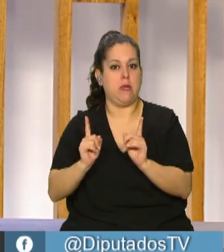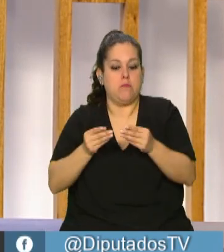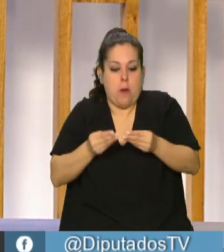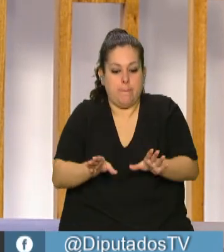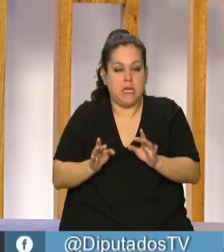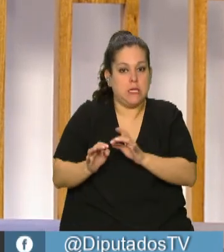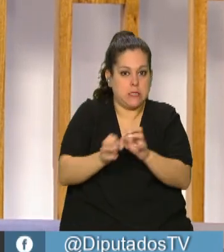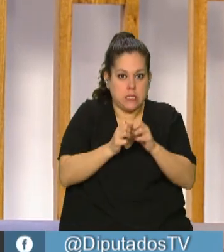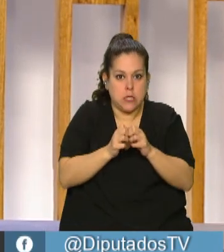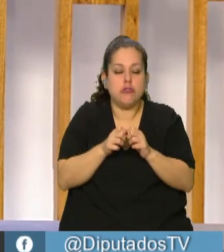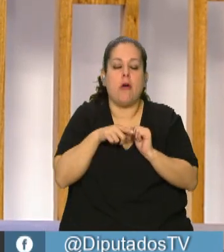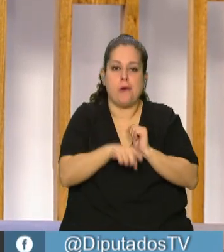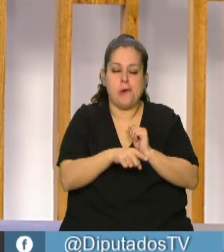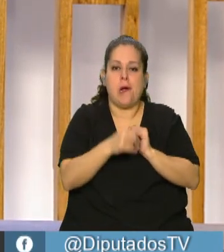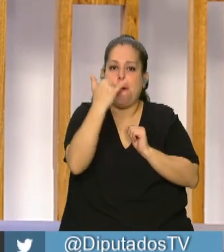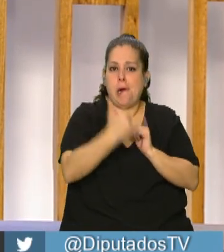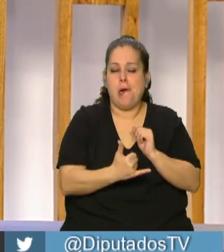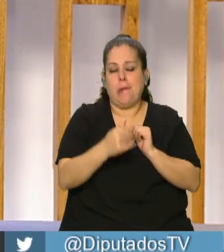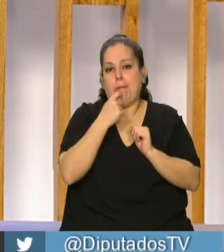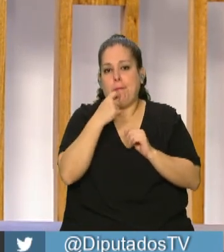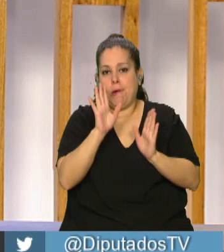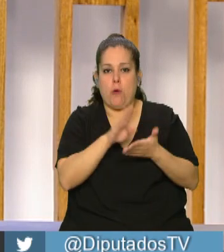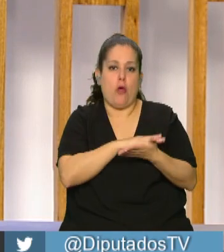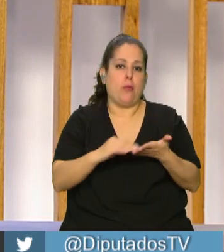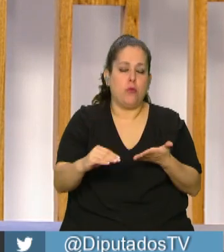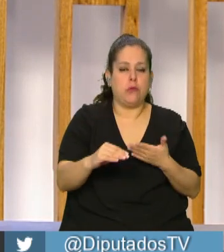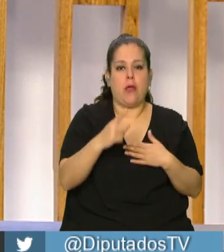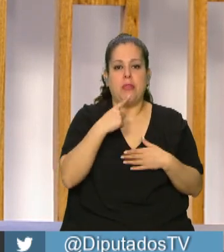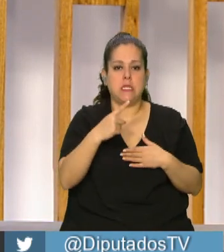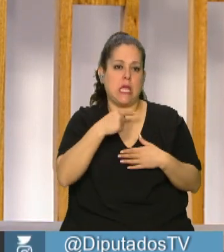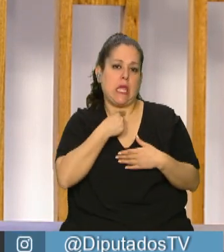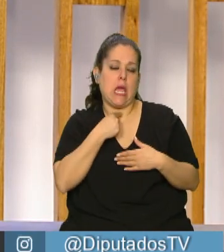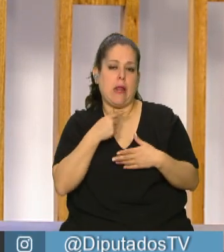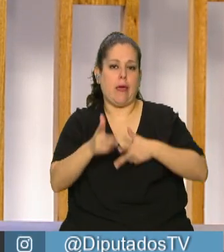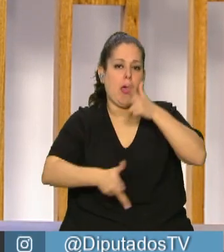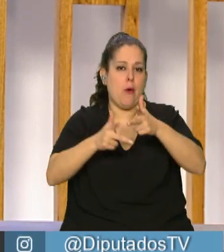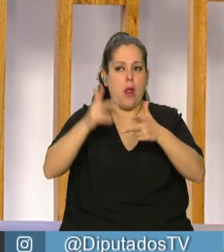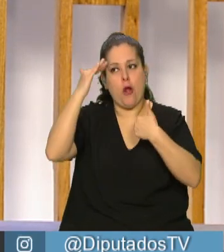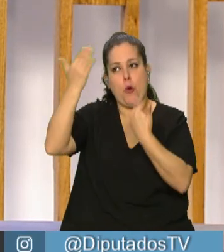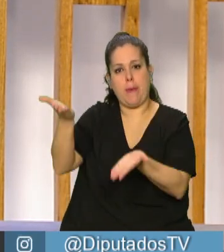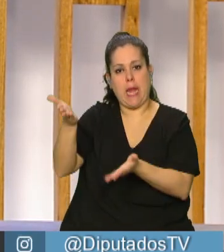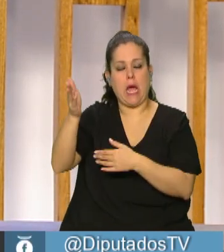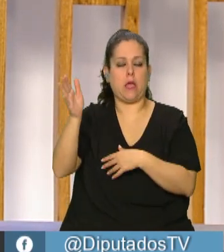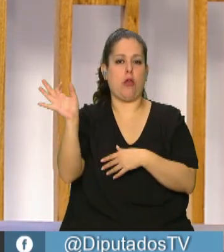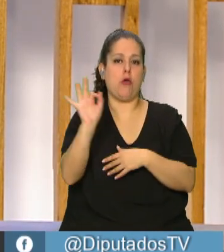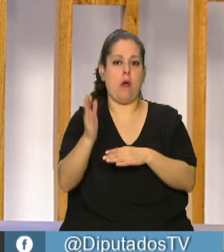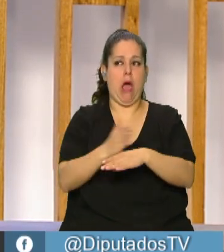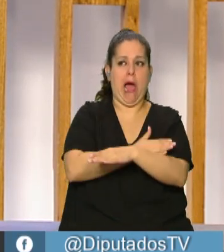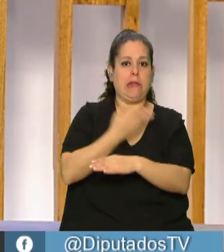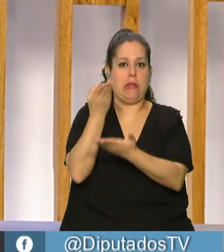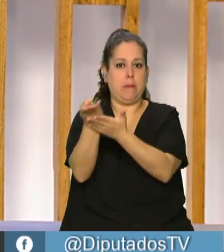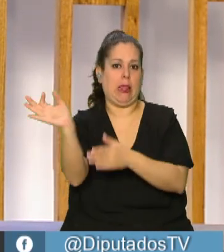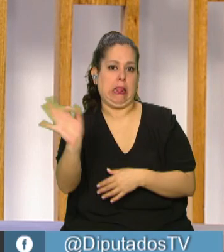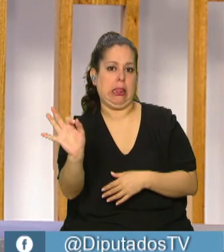de la sesión surgen, los diputados piden homenajes que a lo mejor no solicitaron